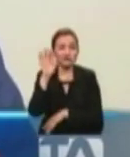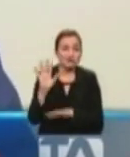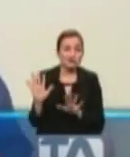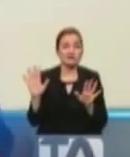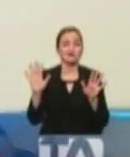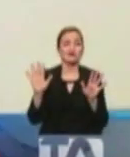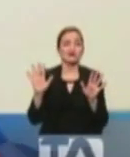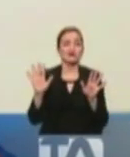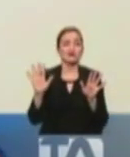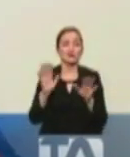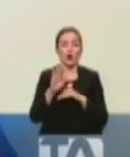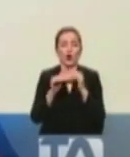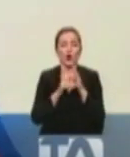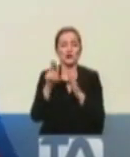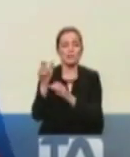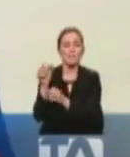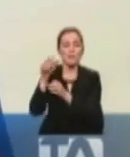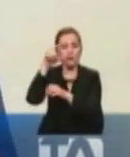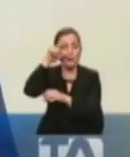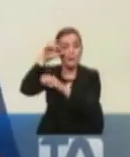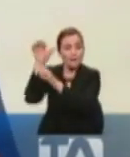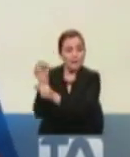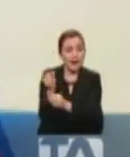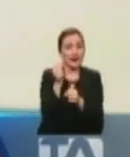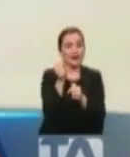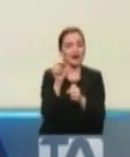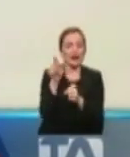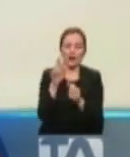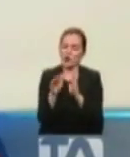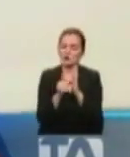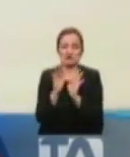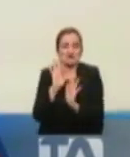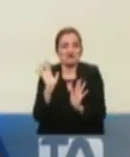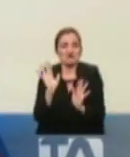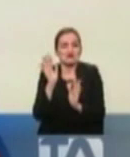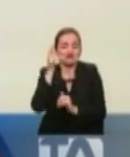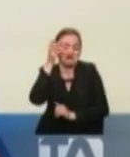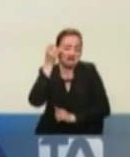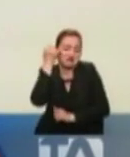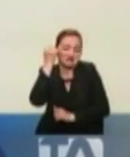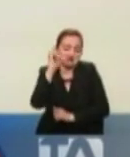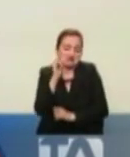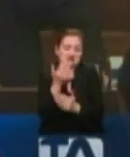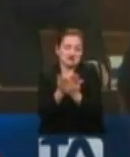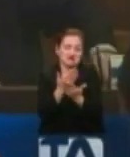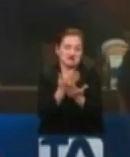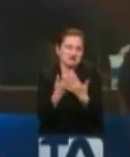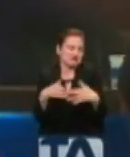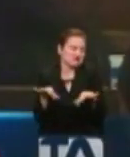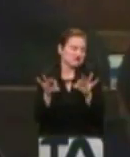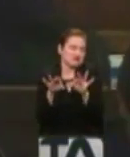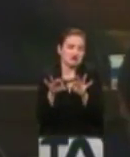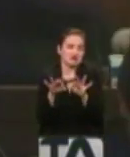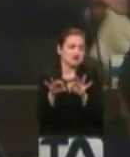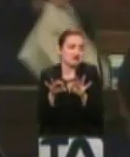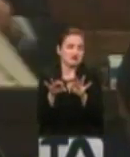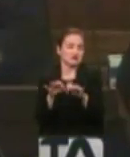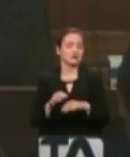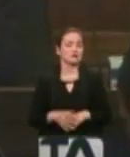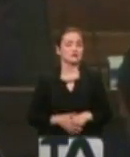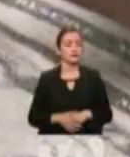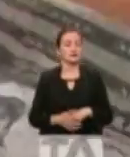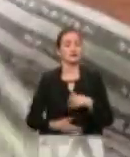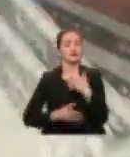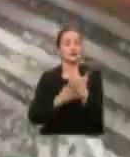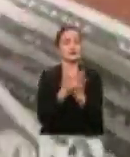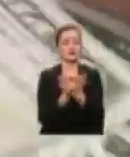en contra de Barrera. Y, digamos, en ese sentido, digamos, las propuestas no eran relevantes. Entre otras propuestas de